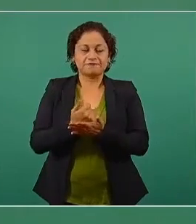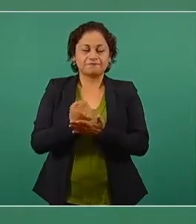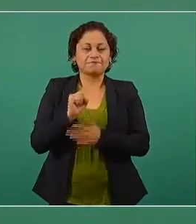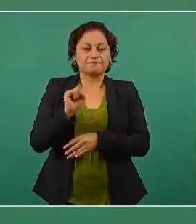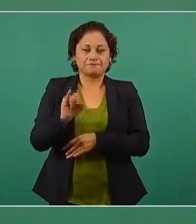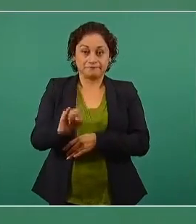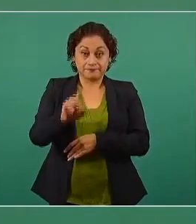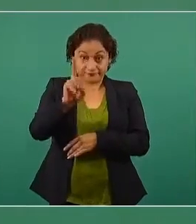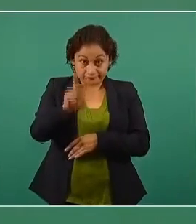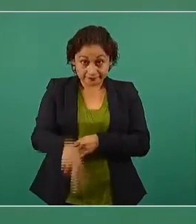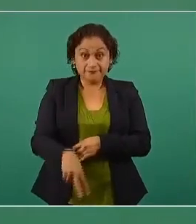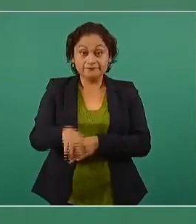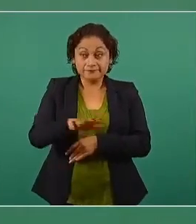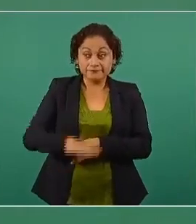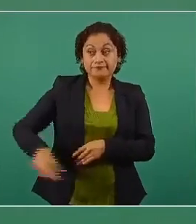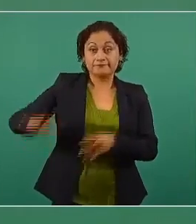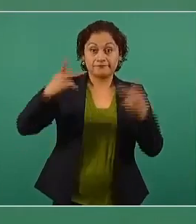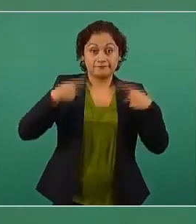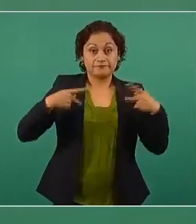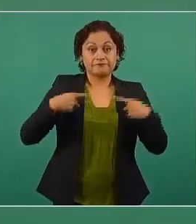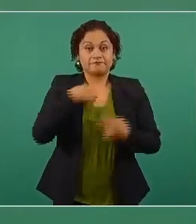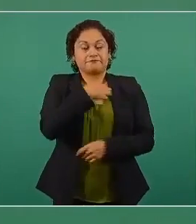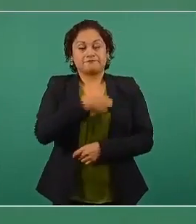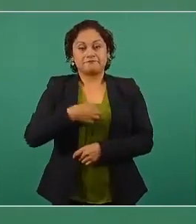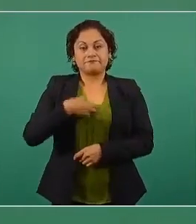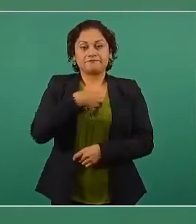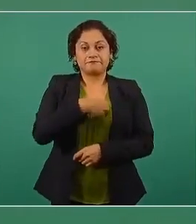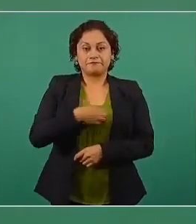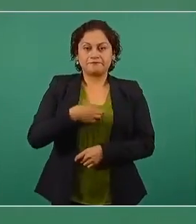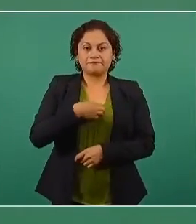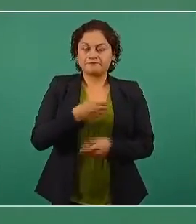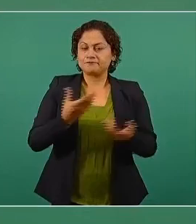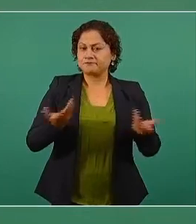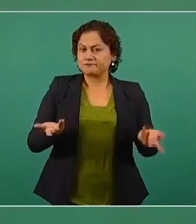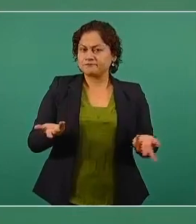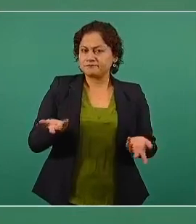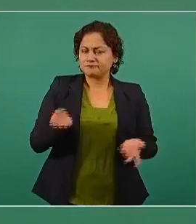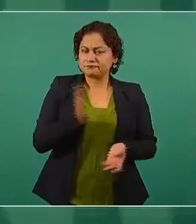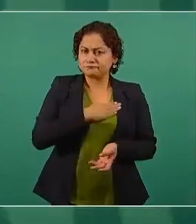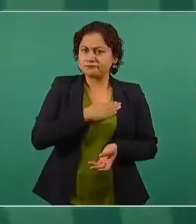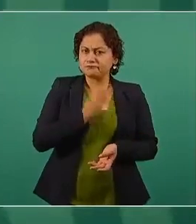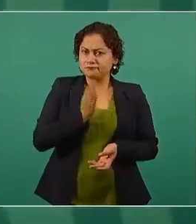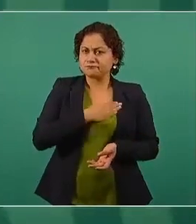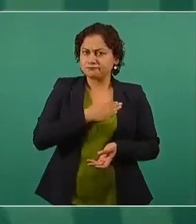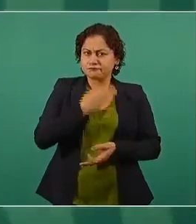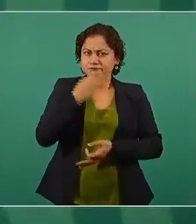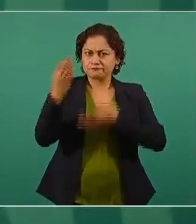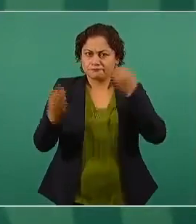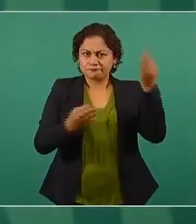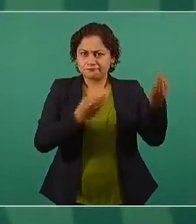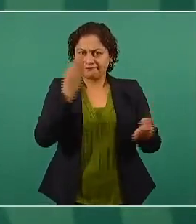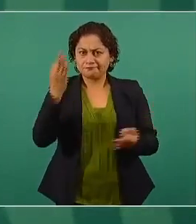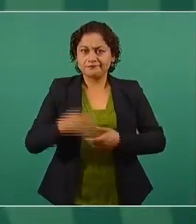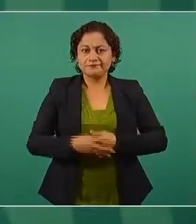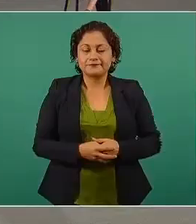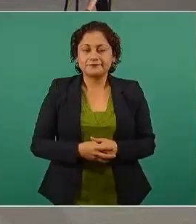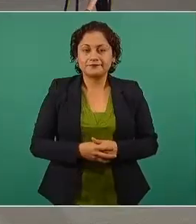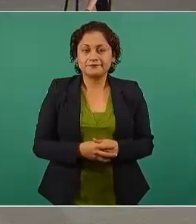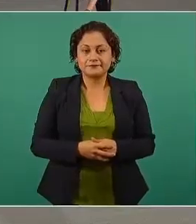Sí, la gente estaba muy a gusto. Fue buena noticia.